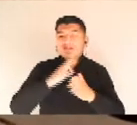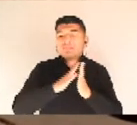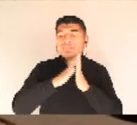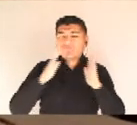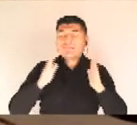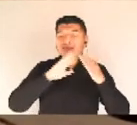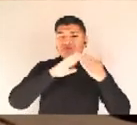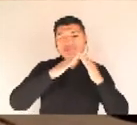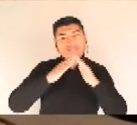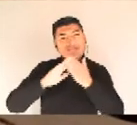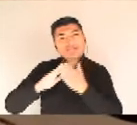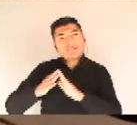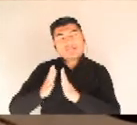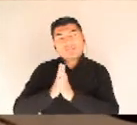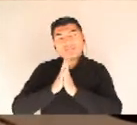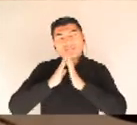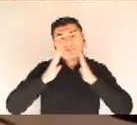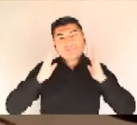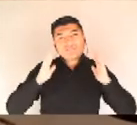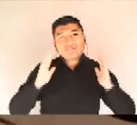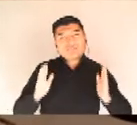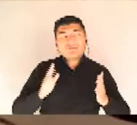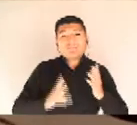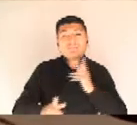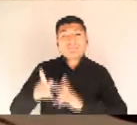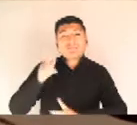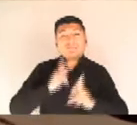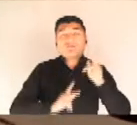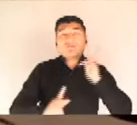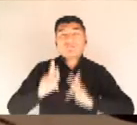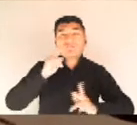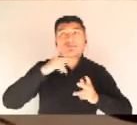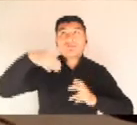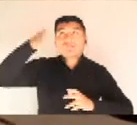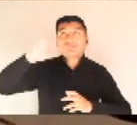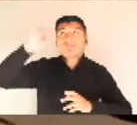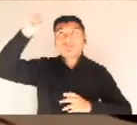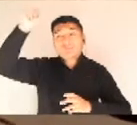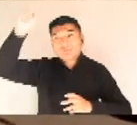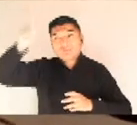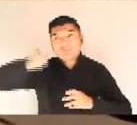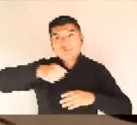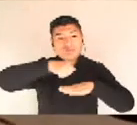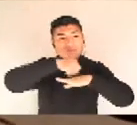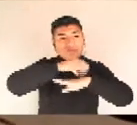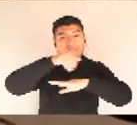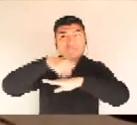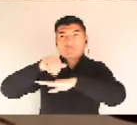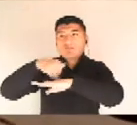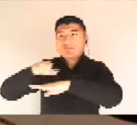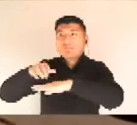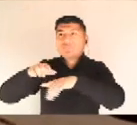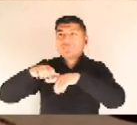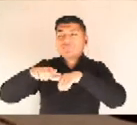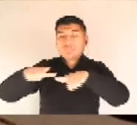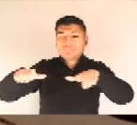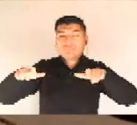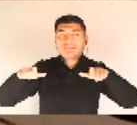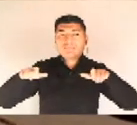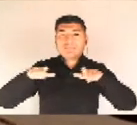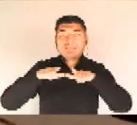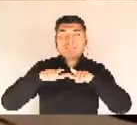pueblo la riqueza de las personas que dios ha repartido en todas partes en todo el mundo